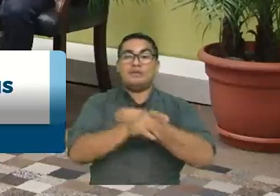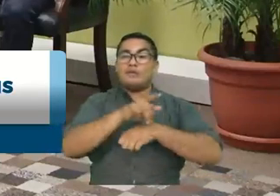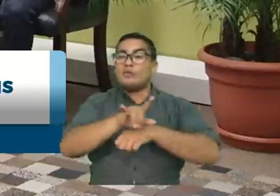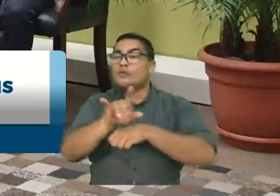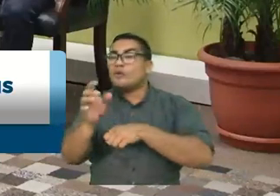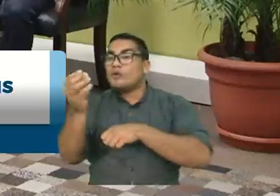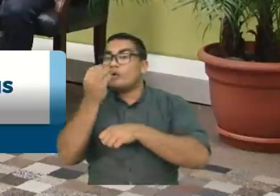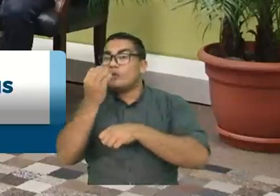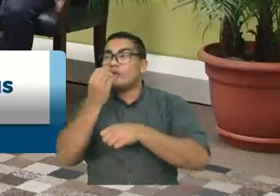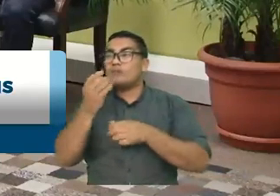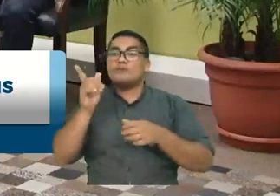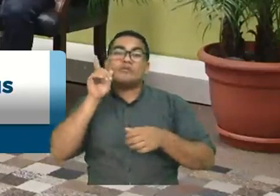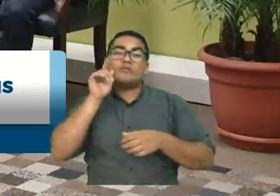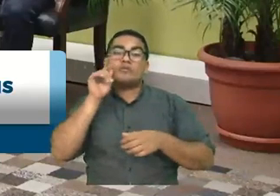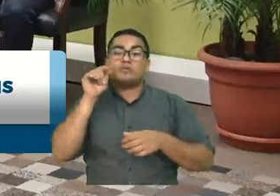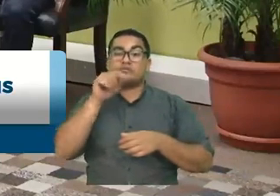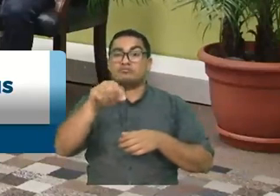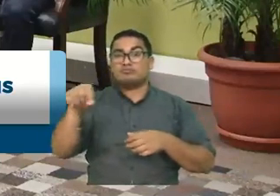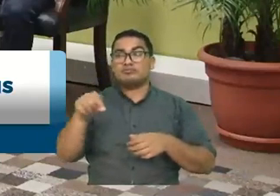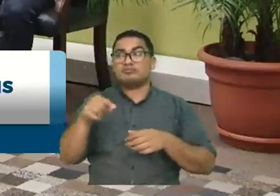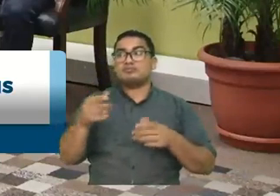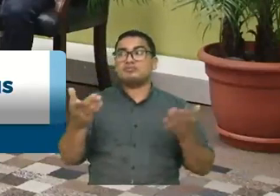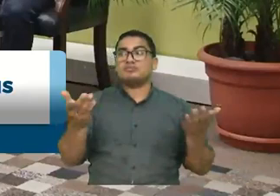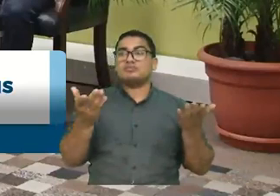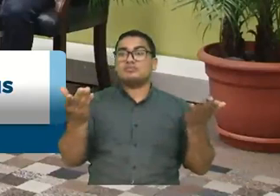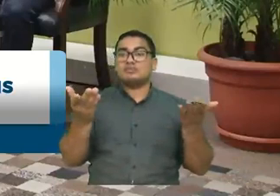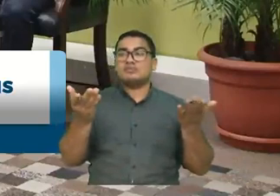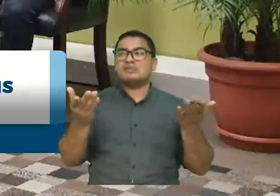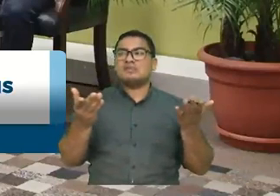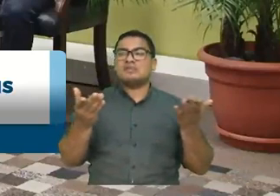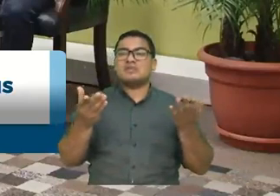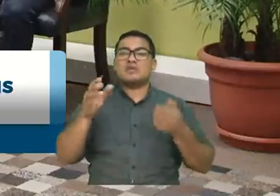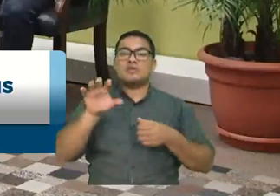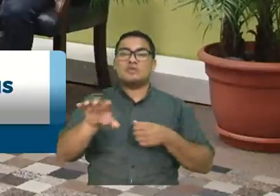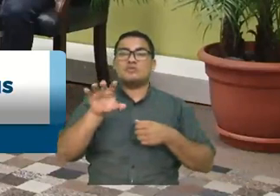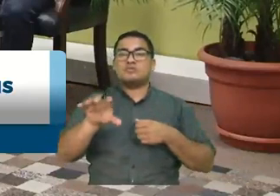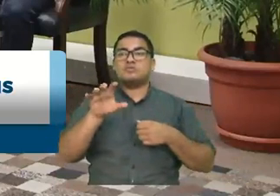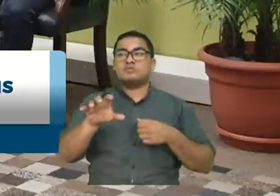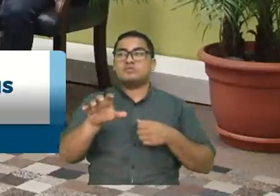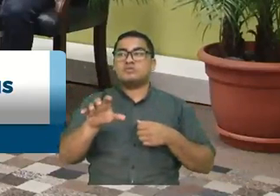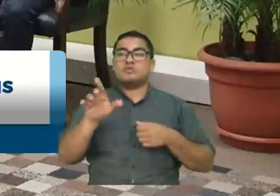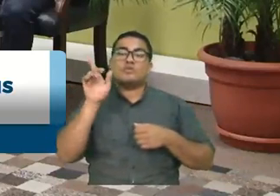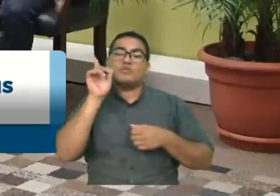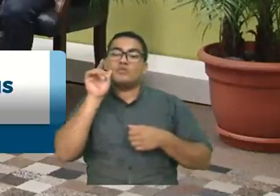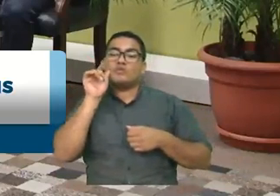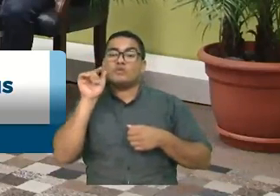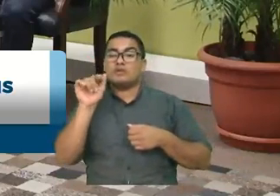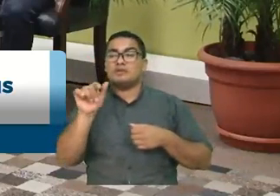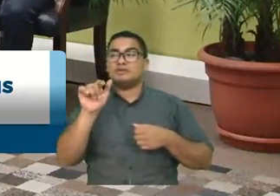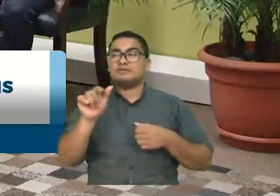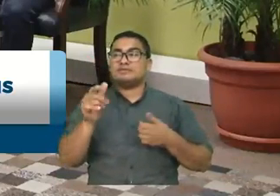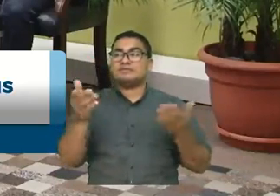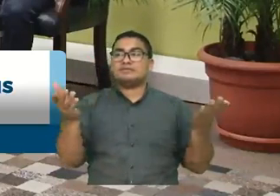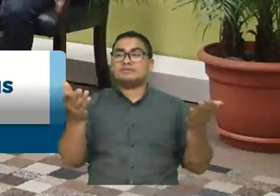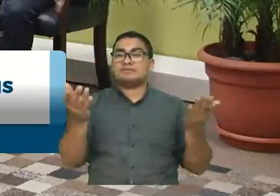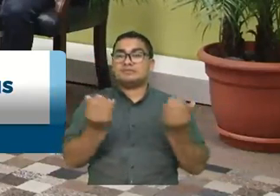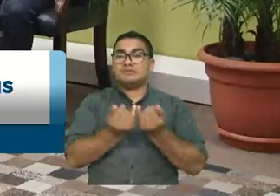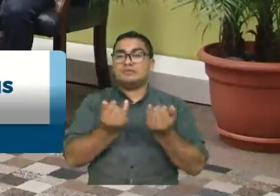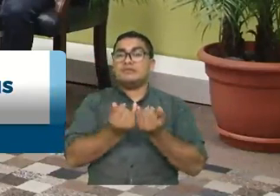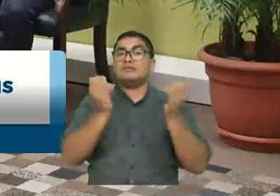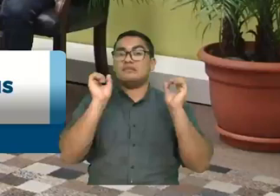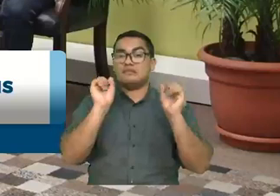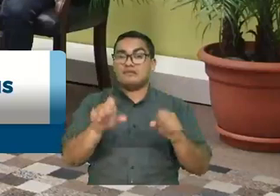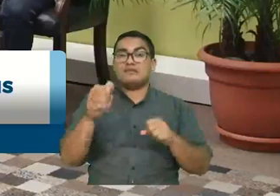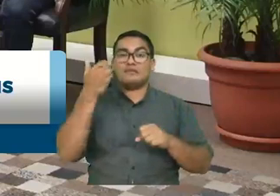comida, micciona, incluso el mismo perrito que tenemos, un animal de crianza, de corral, los que mencioné, y también las puede